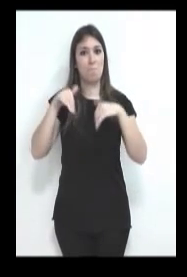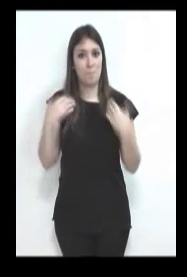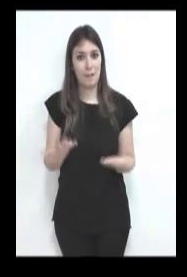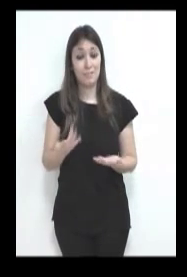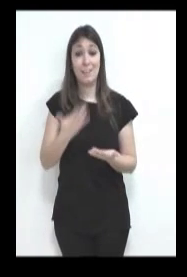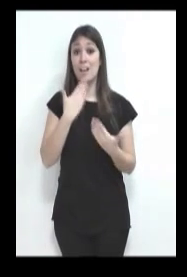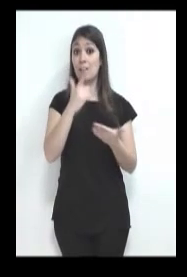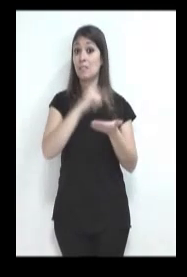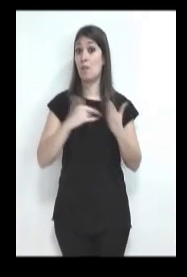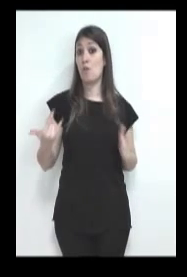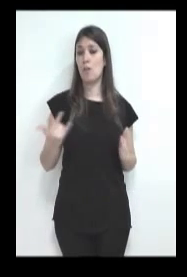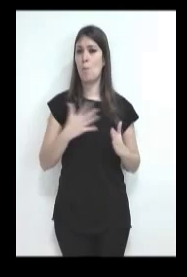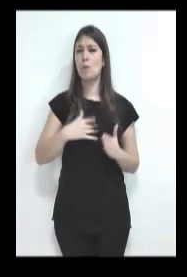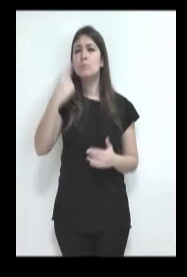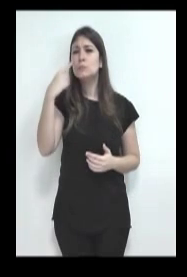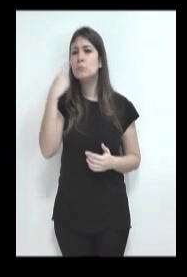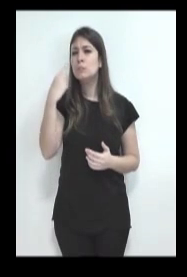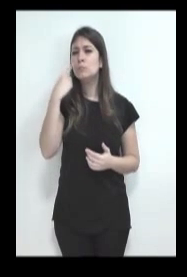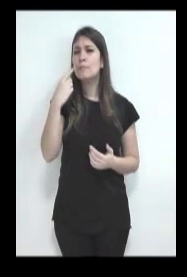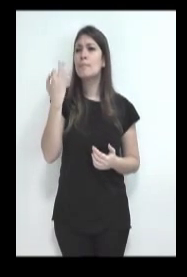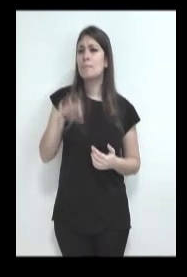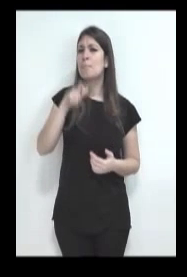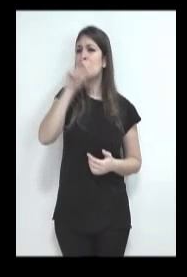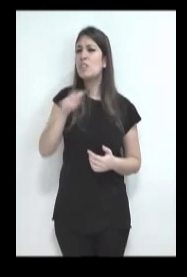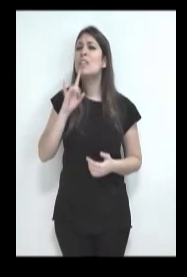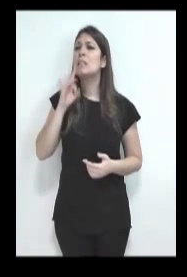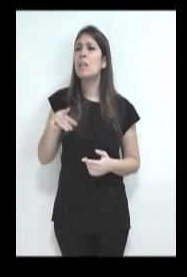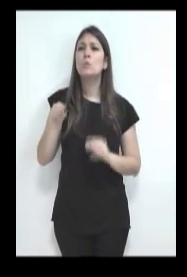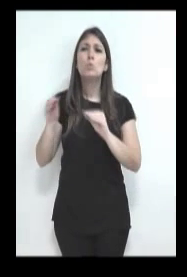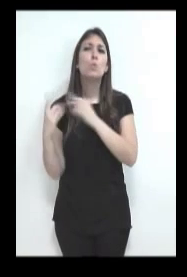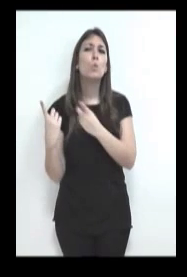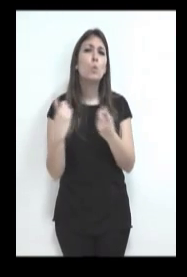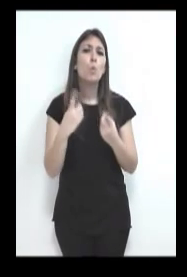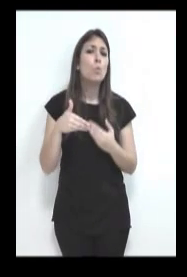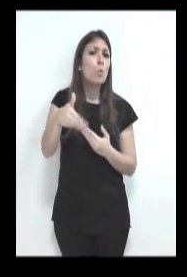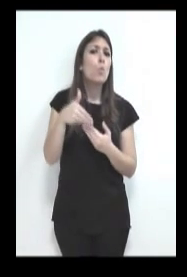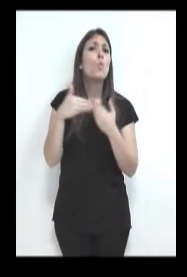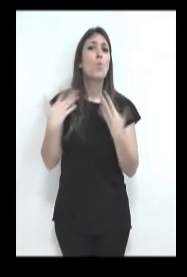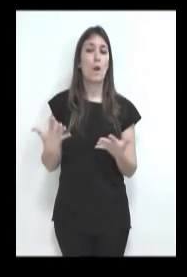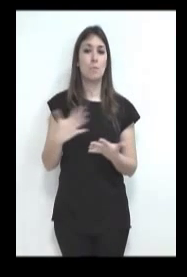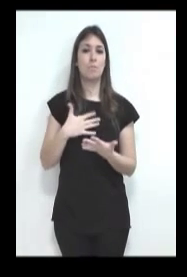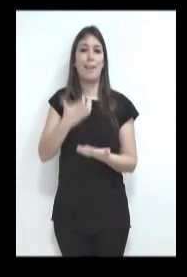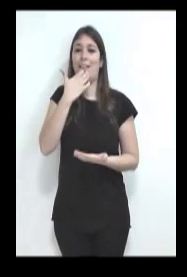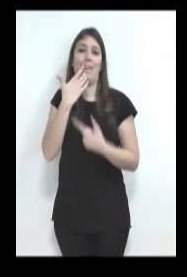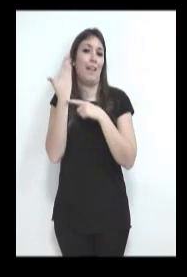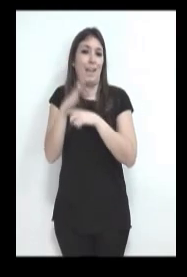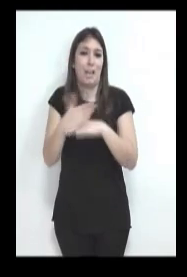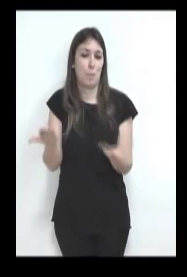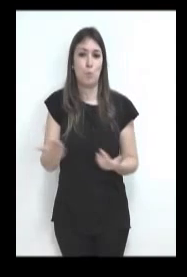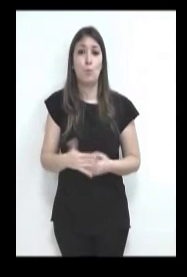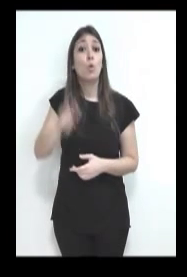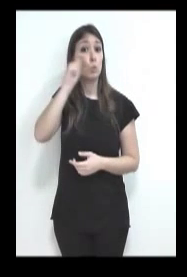estas tecnologías podemos saber qué personas hay y qué necesidades van a tener. Por concretar en un ejemplo, en el